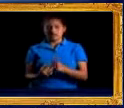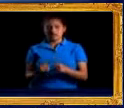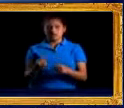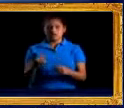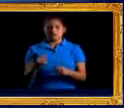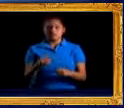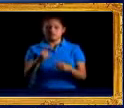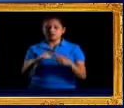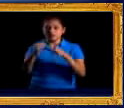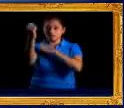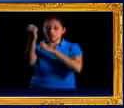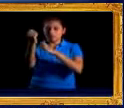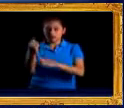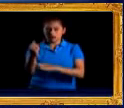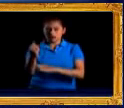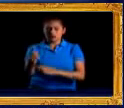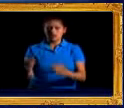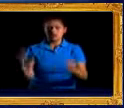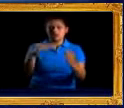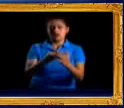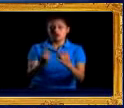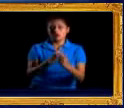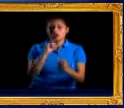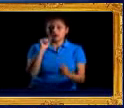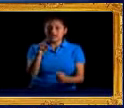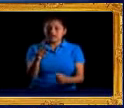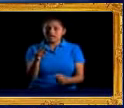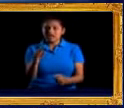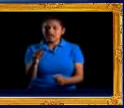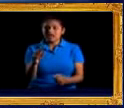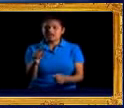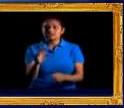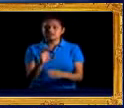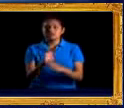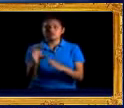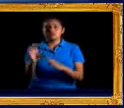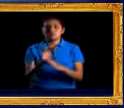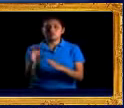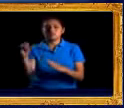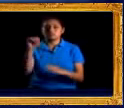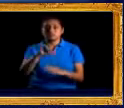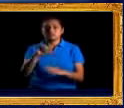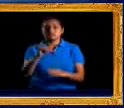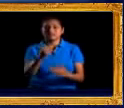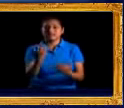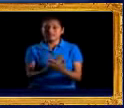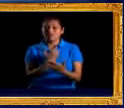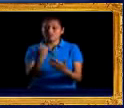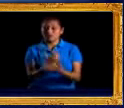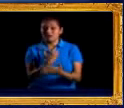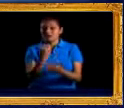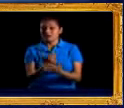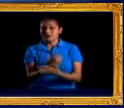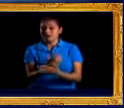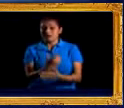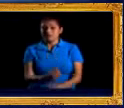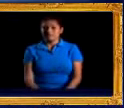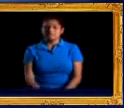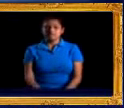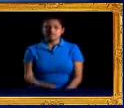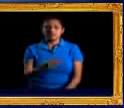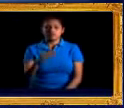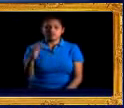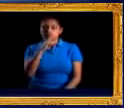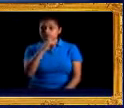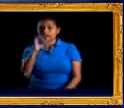poder, trajo consigo los colapsos financieros, y el anticristo busca gobernar a la humanidad con